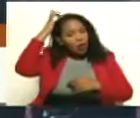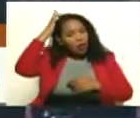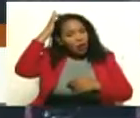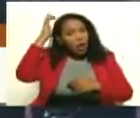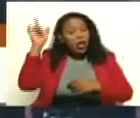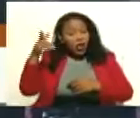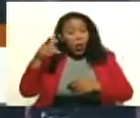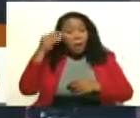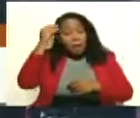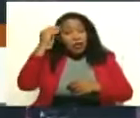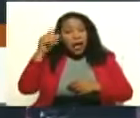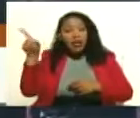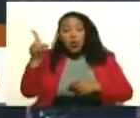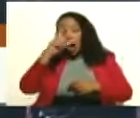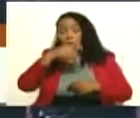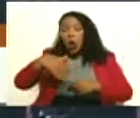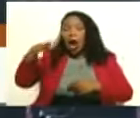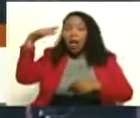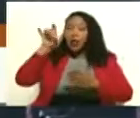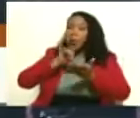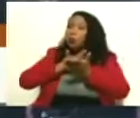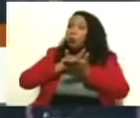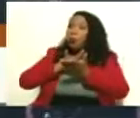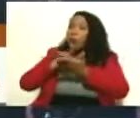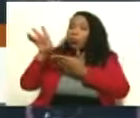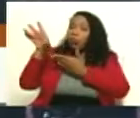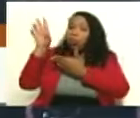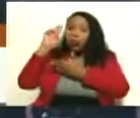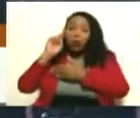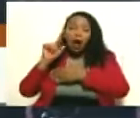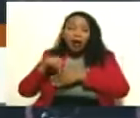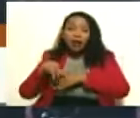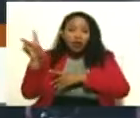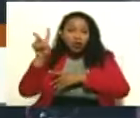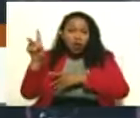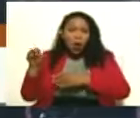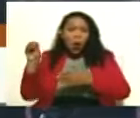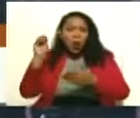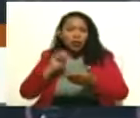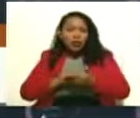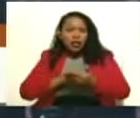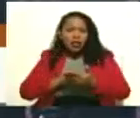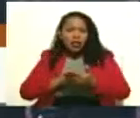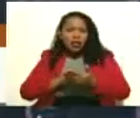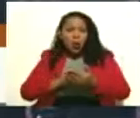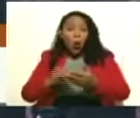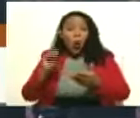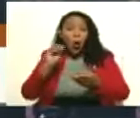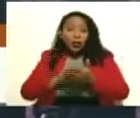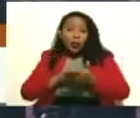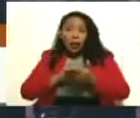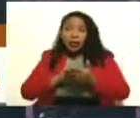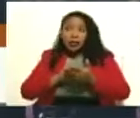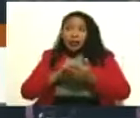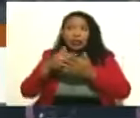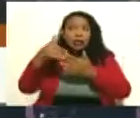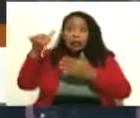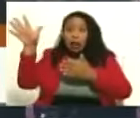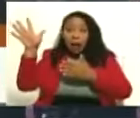todavía que son los años cuando echaron a Bolívar de aquí de Venezuela. Bolívar regresó y no se va más nunca del corazón de nuestro pueblo.